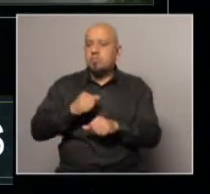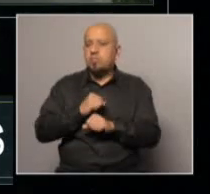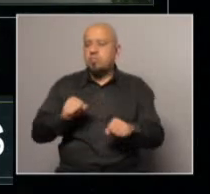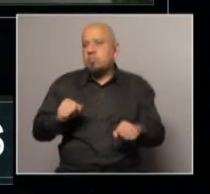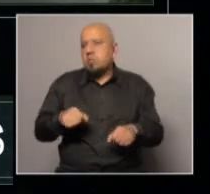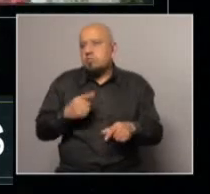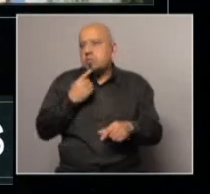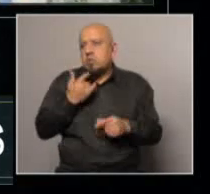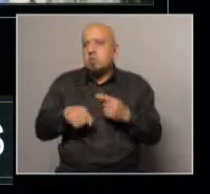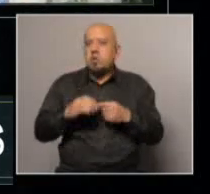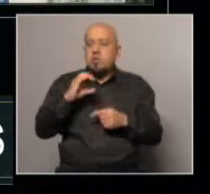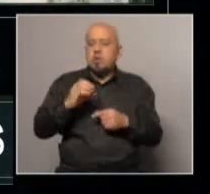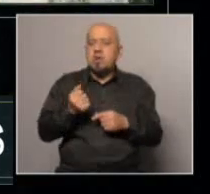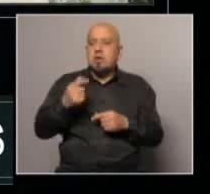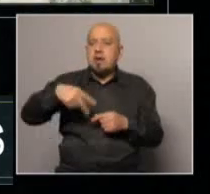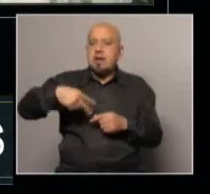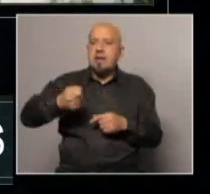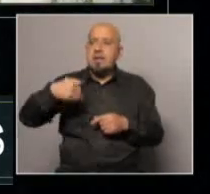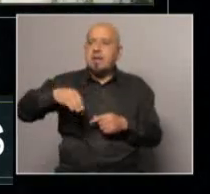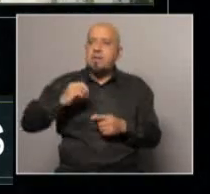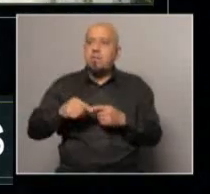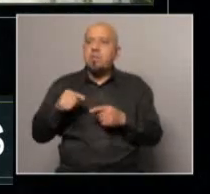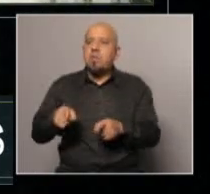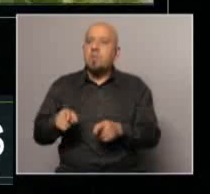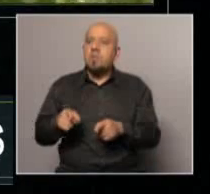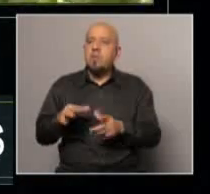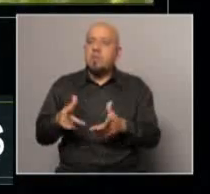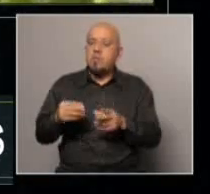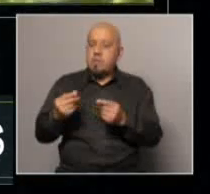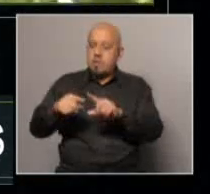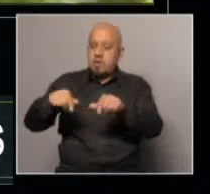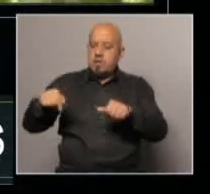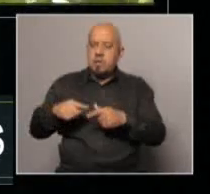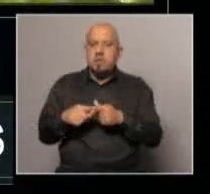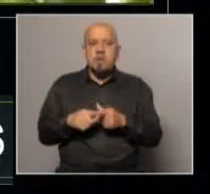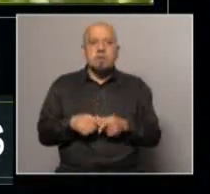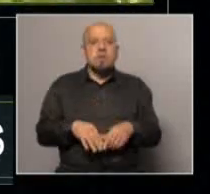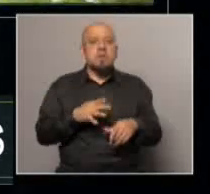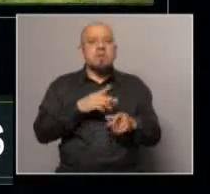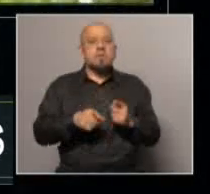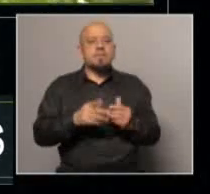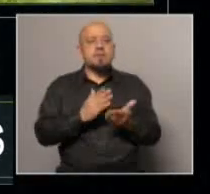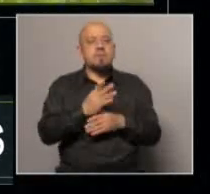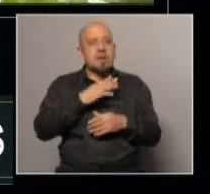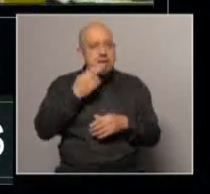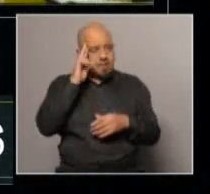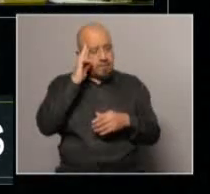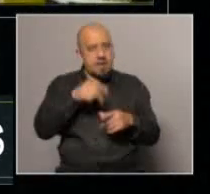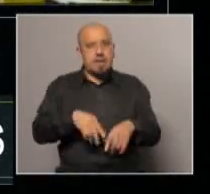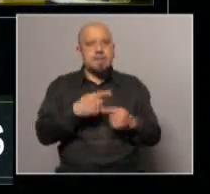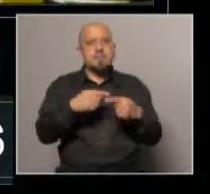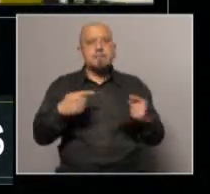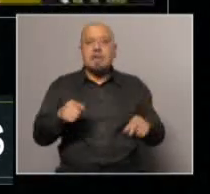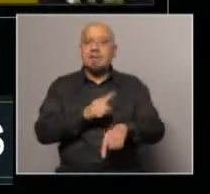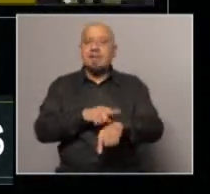manera gigante... ¿qué tipo de cultivo es en relación a la tierra? Bueno, la biodiversidad siempre hay que respetarla, ¿no? Y el ciclo de los